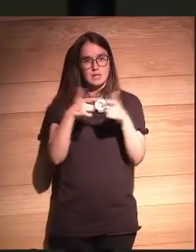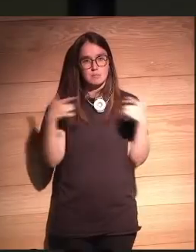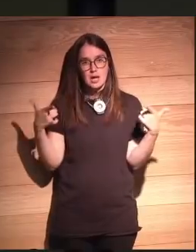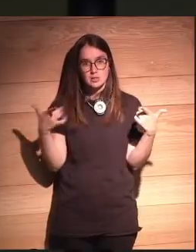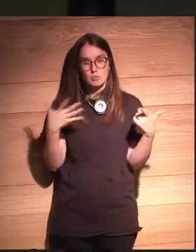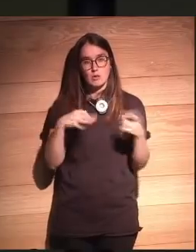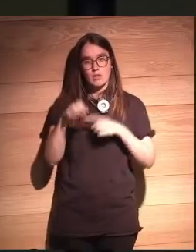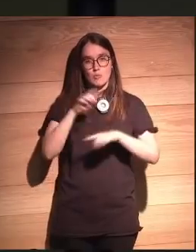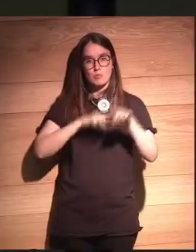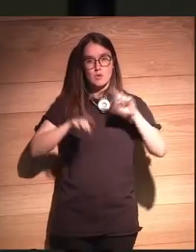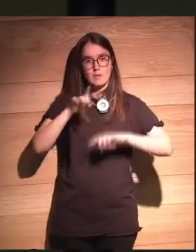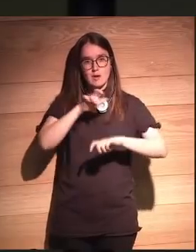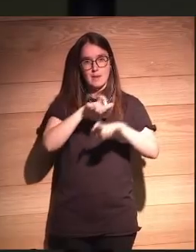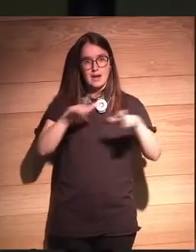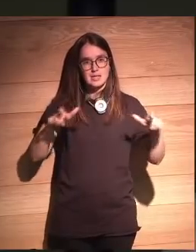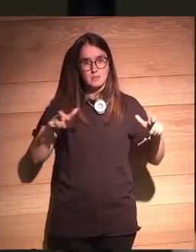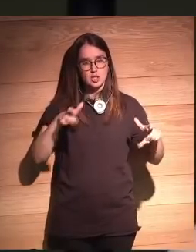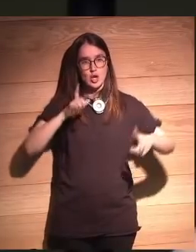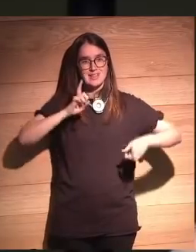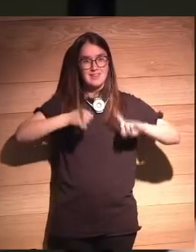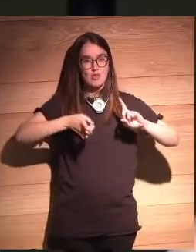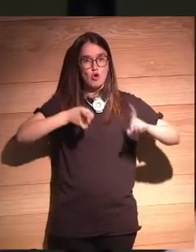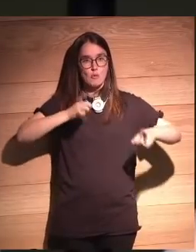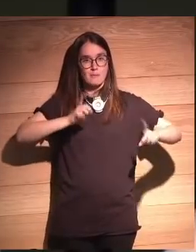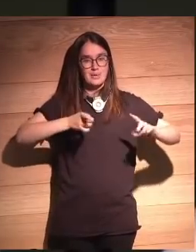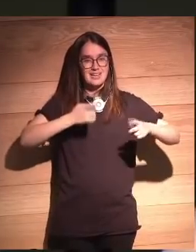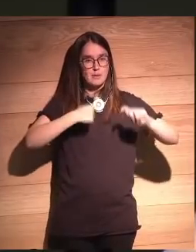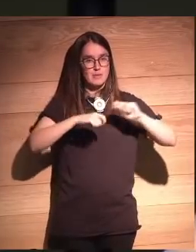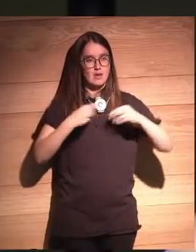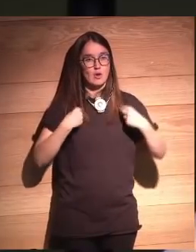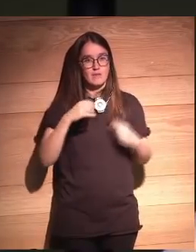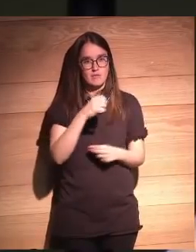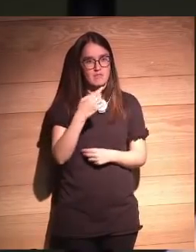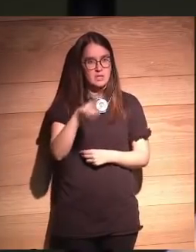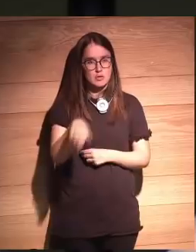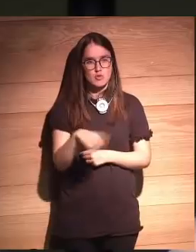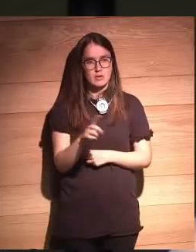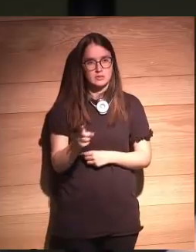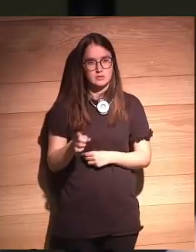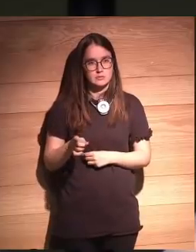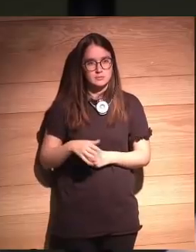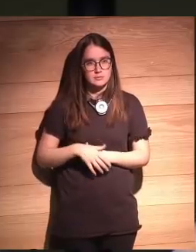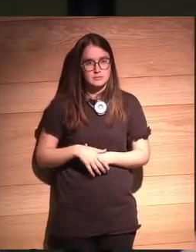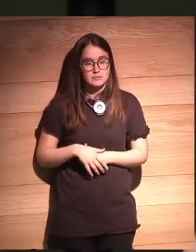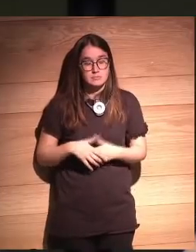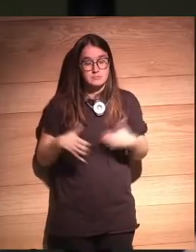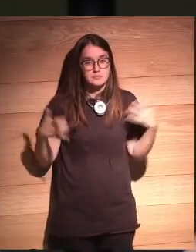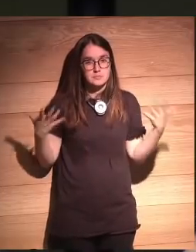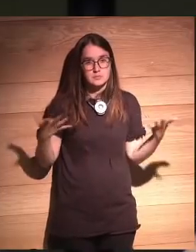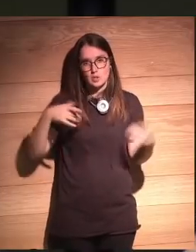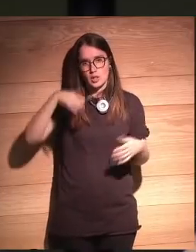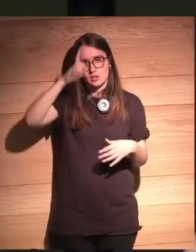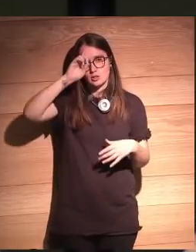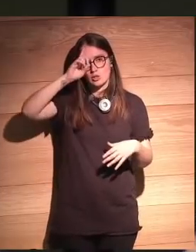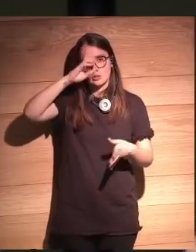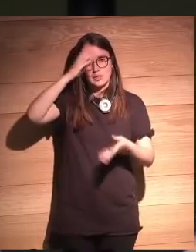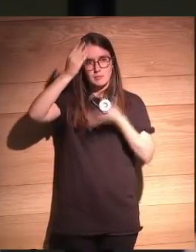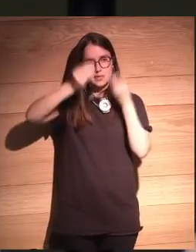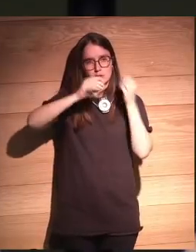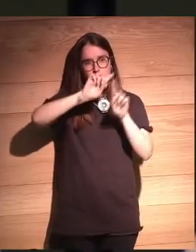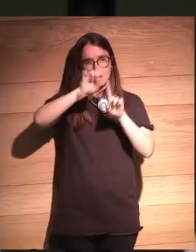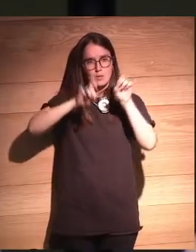no es un problema para la gente que domina el mercado de la vivienda. Por lo tanto, no lo sé. Creo que la